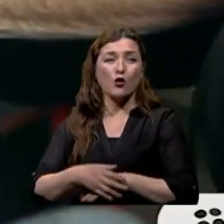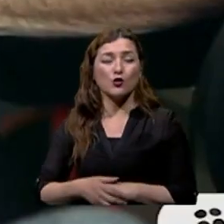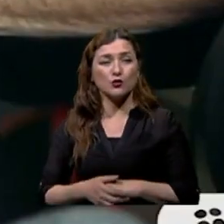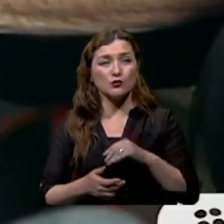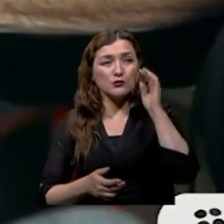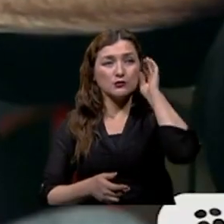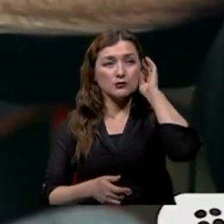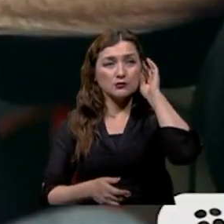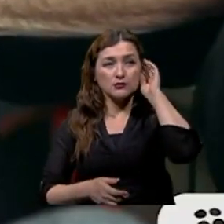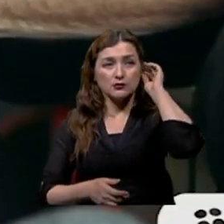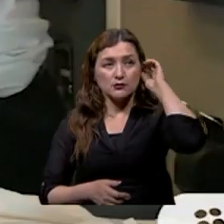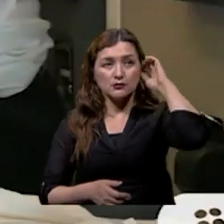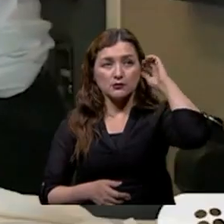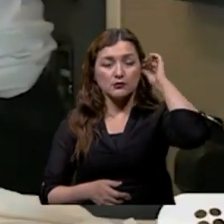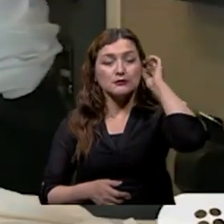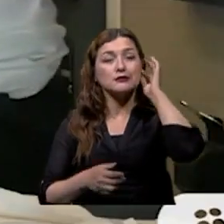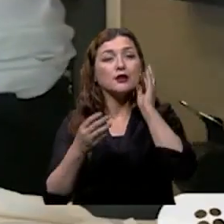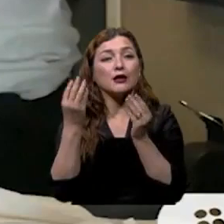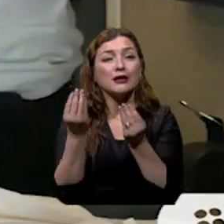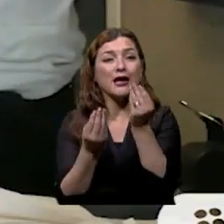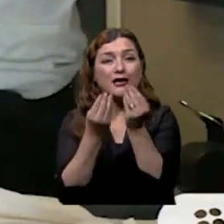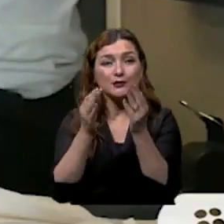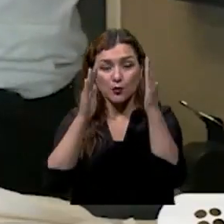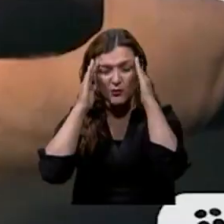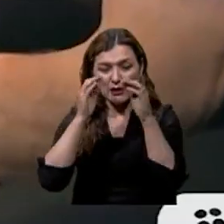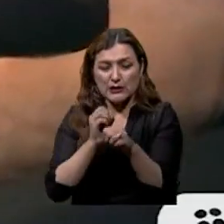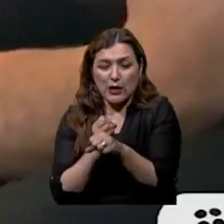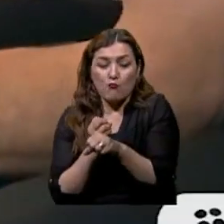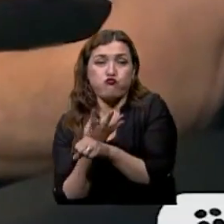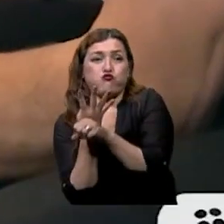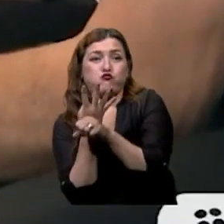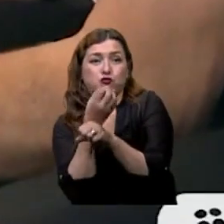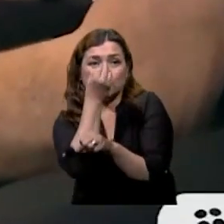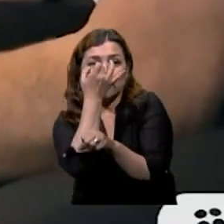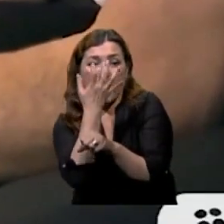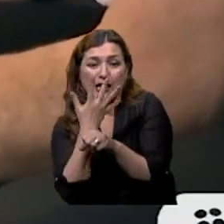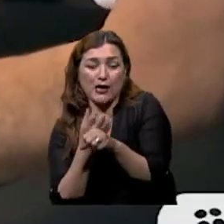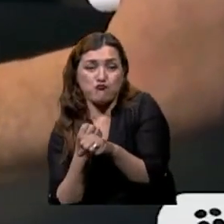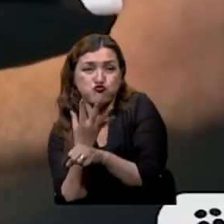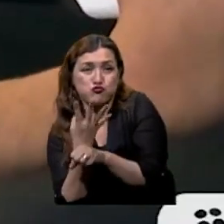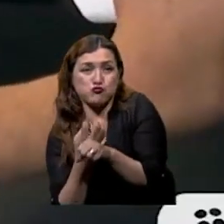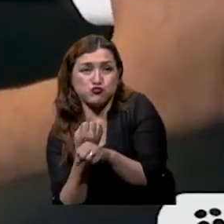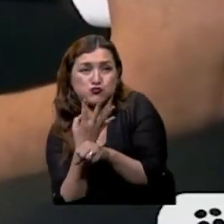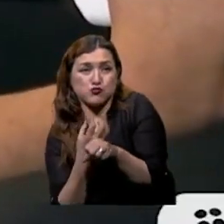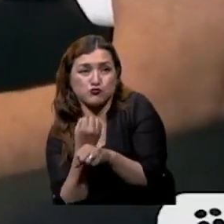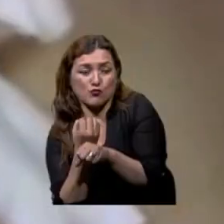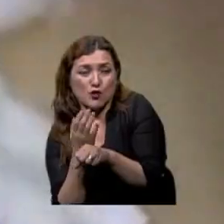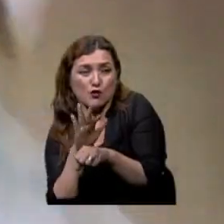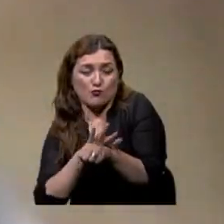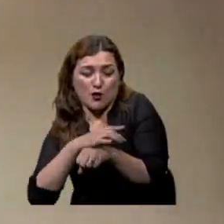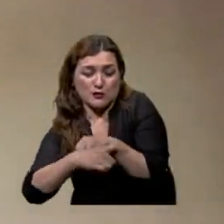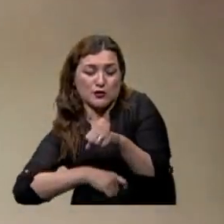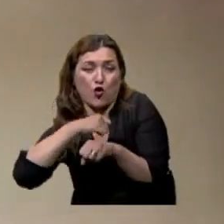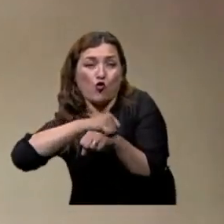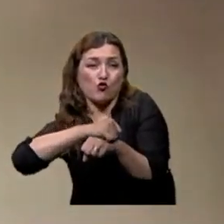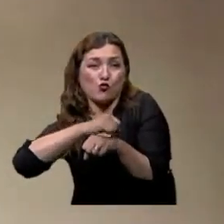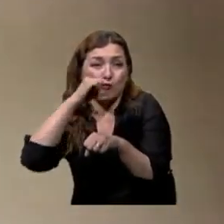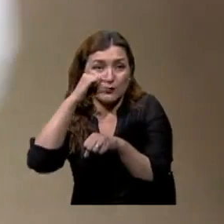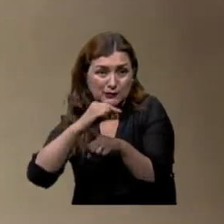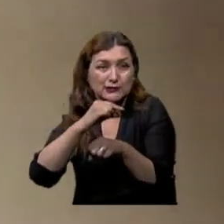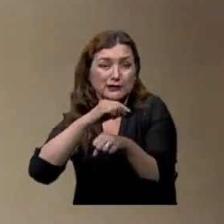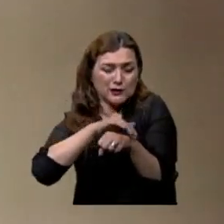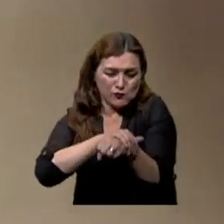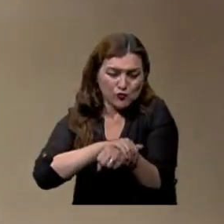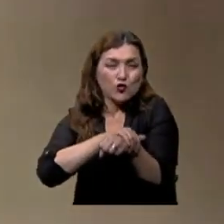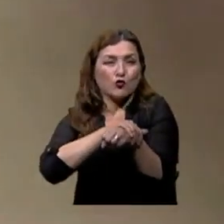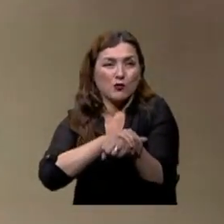¿Qué hacer? Primero, atiende la hemorragia. Si la amputación es pequeña, realiza compresión y elevación. Si la amputación es grande,